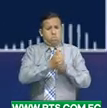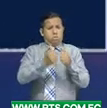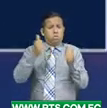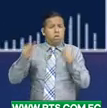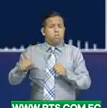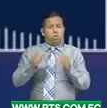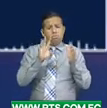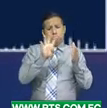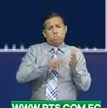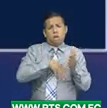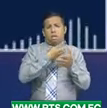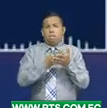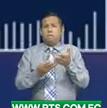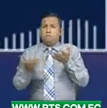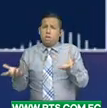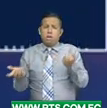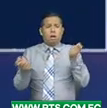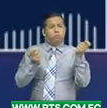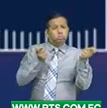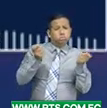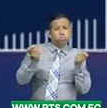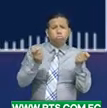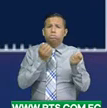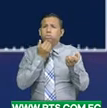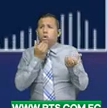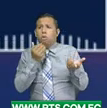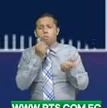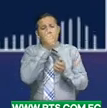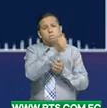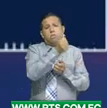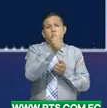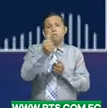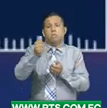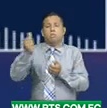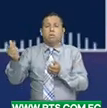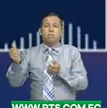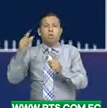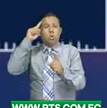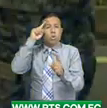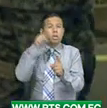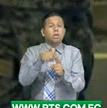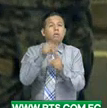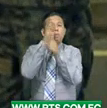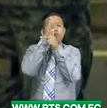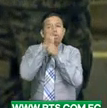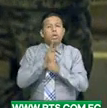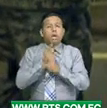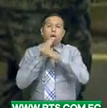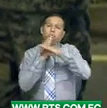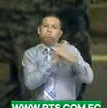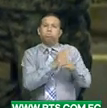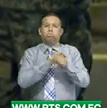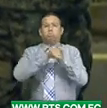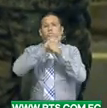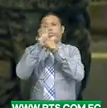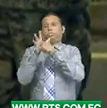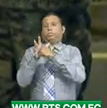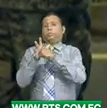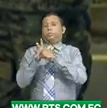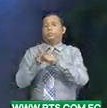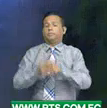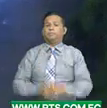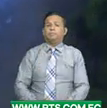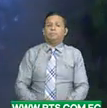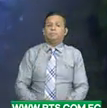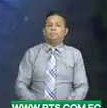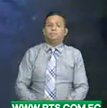ya regulares, no excepcionales, para el manejo de la pandemia. Informó Valeria Navarro.